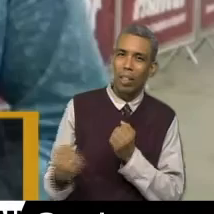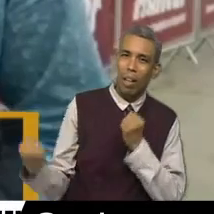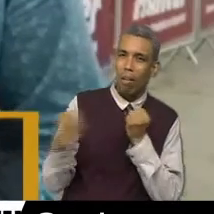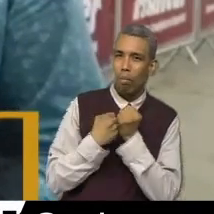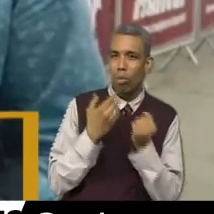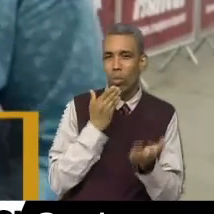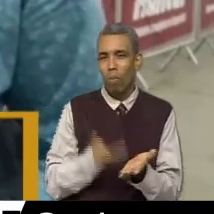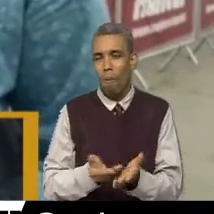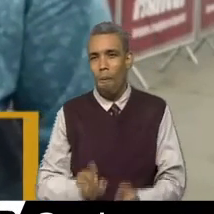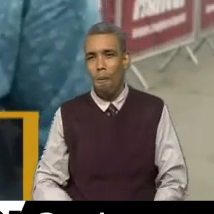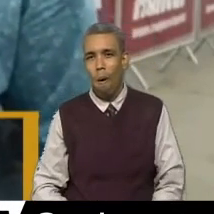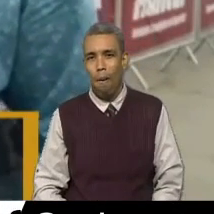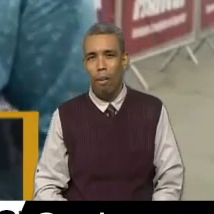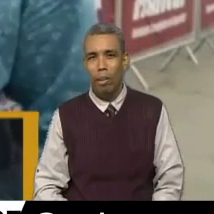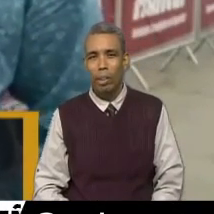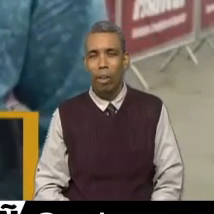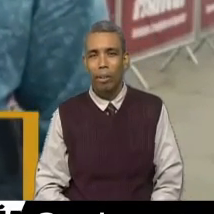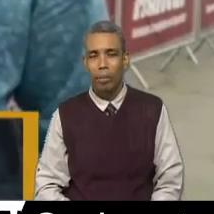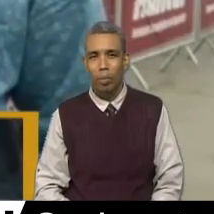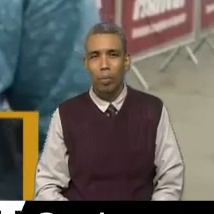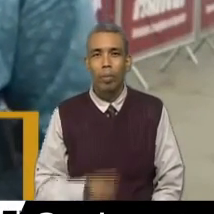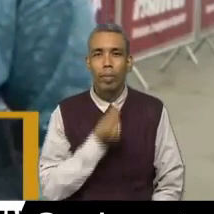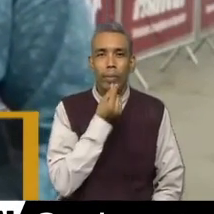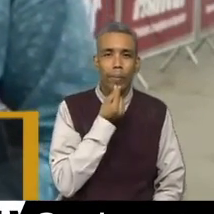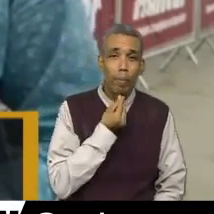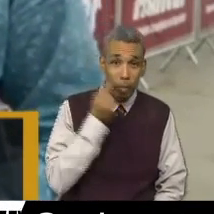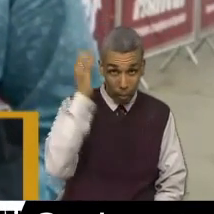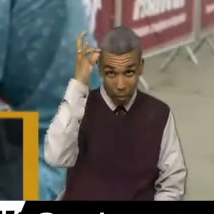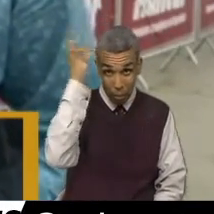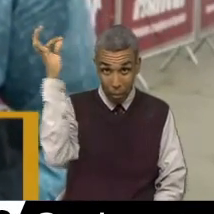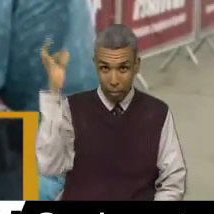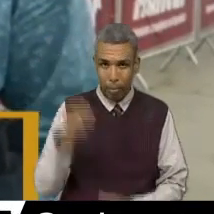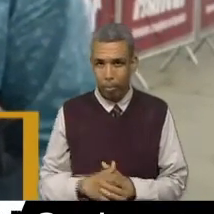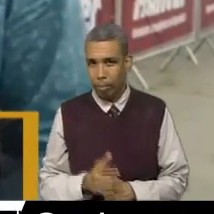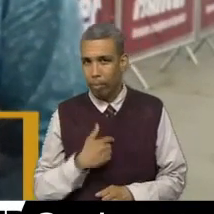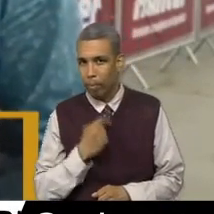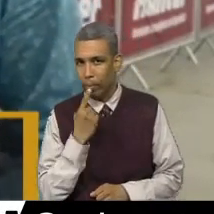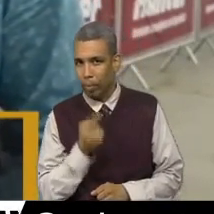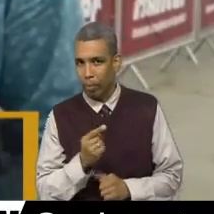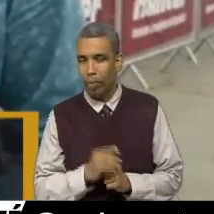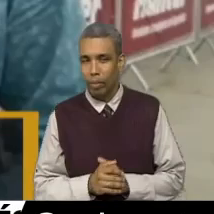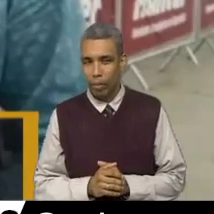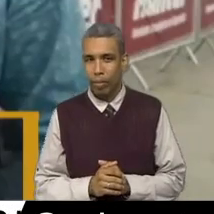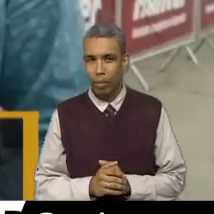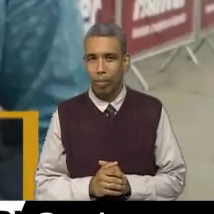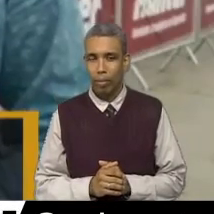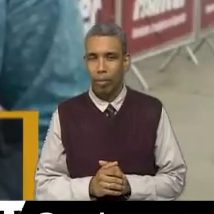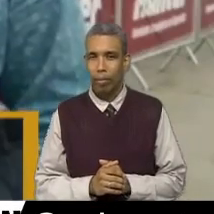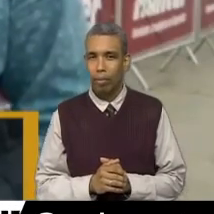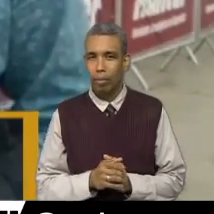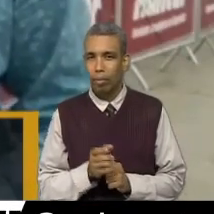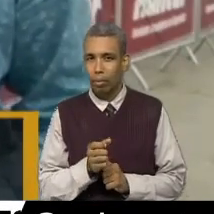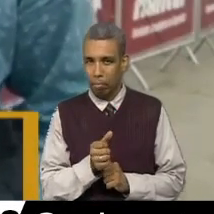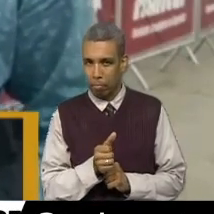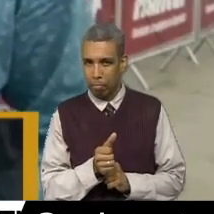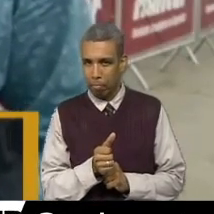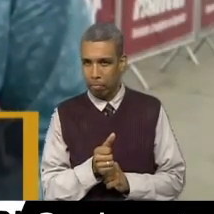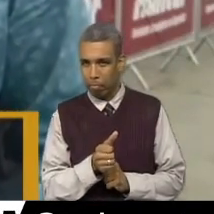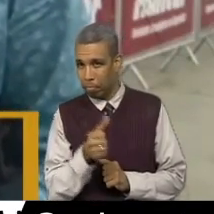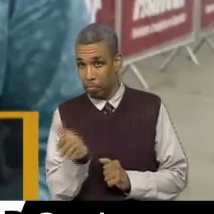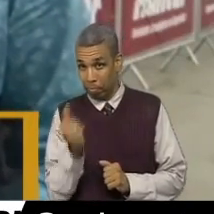partido. Entrevista del Tigre Falcao García que veíamos con el patrocinio de Americana de Servicios, igualmente de Proyectos Tour, una